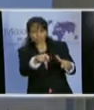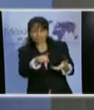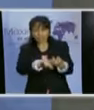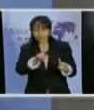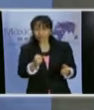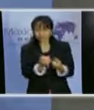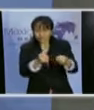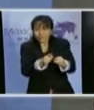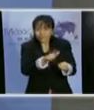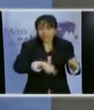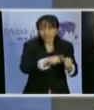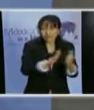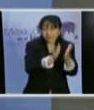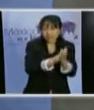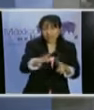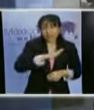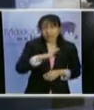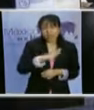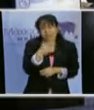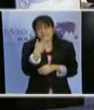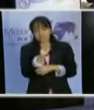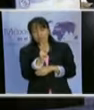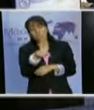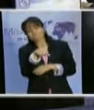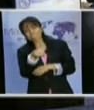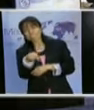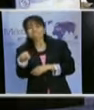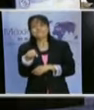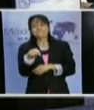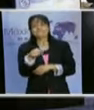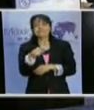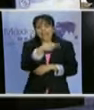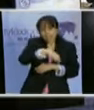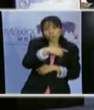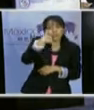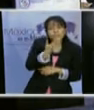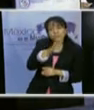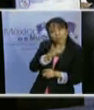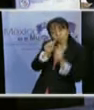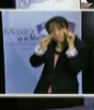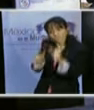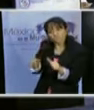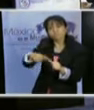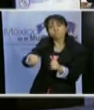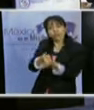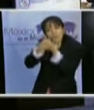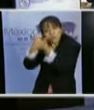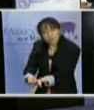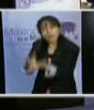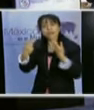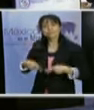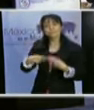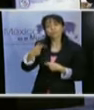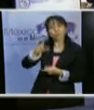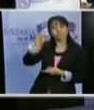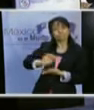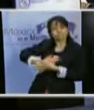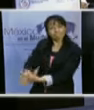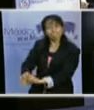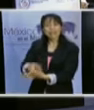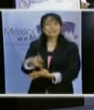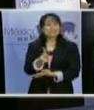y particularmente la participación de los más marginados, el progreso de las ODMs no es el adecuado, no